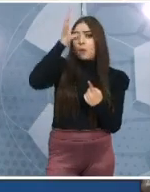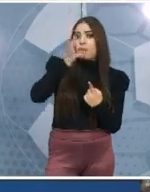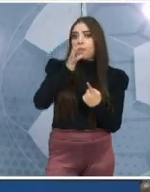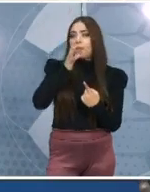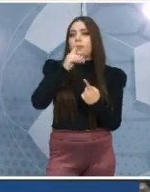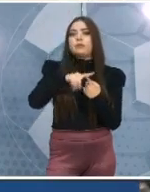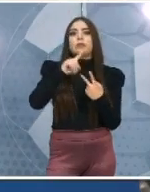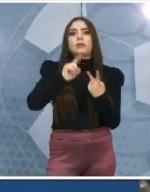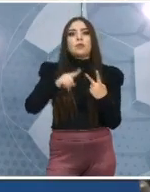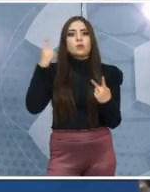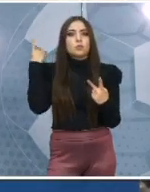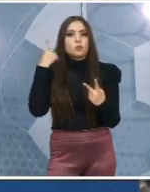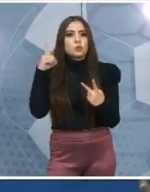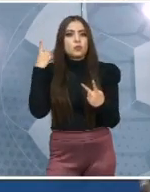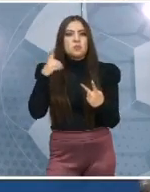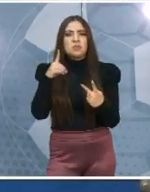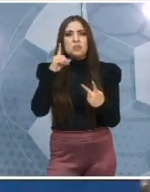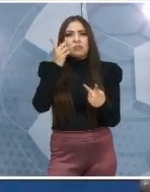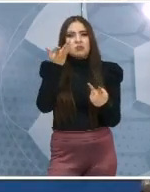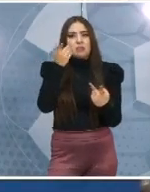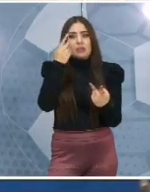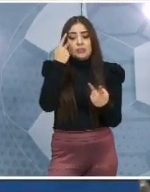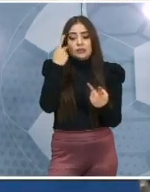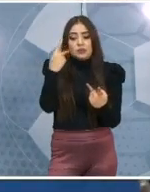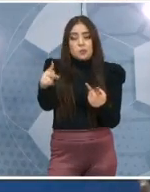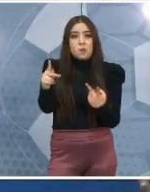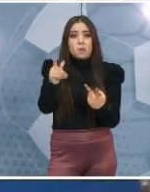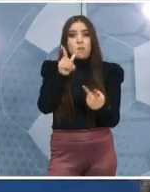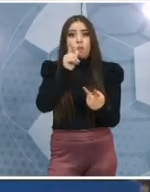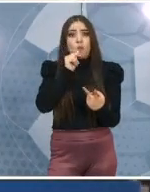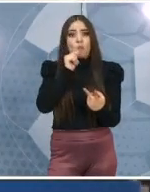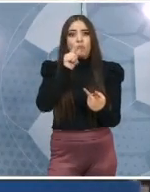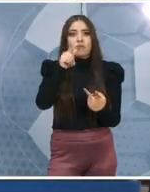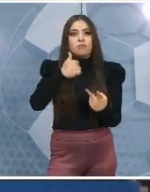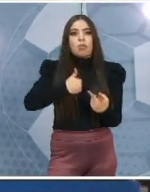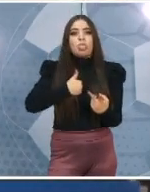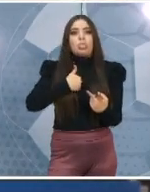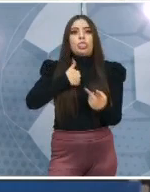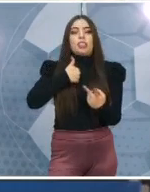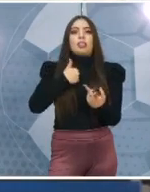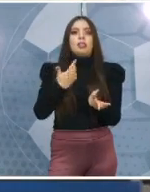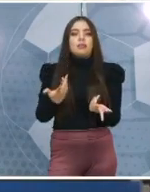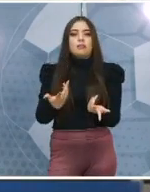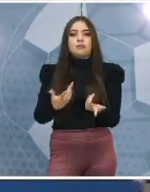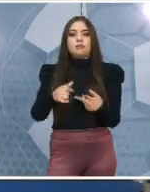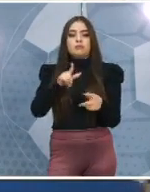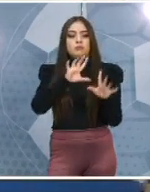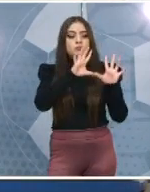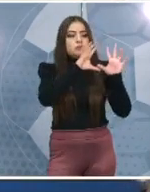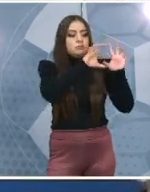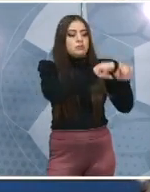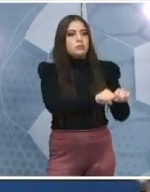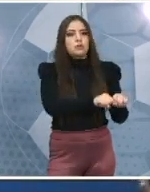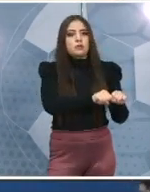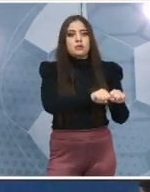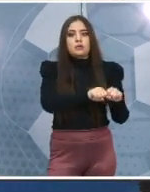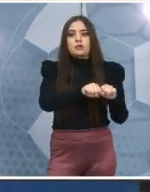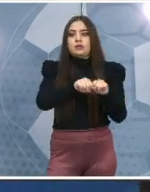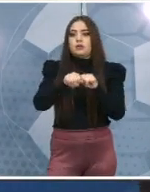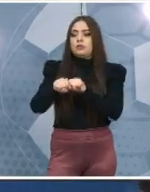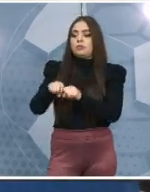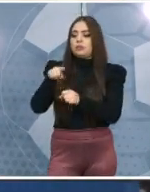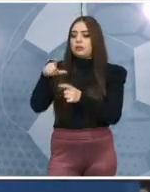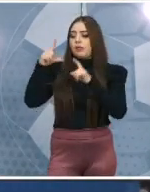los policías, ¿sí?, están abusando de la ciudadanía. Los agarran, les toman fotografías, sus credenciales de